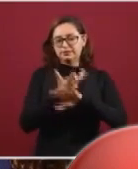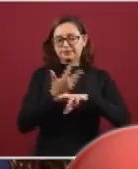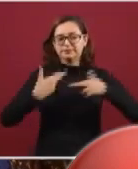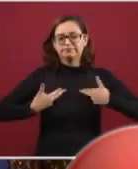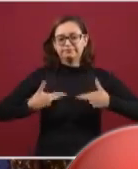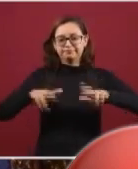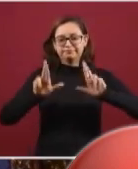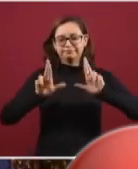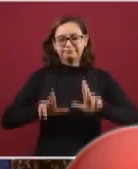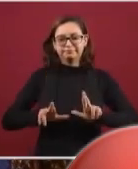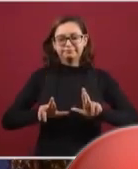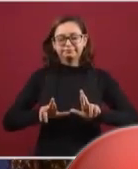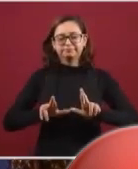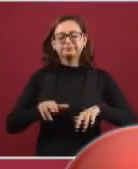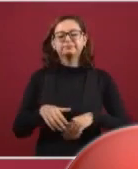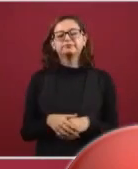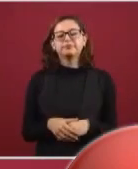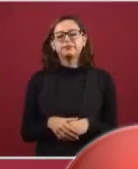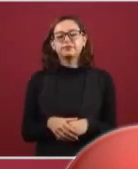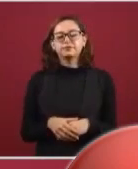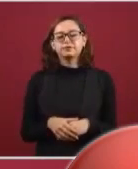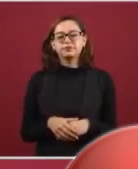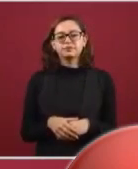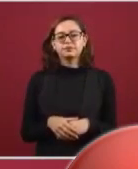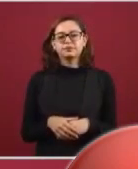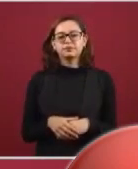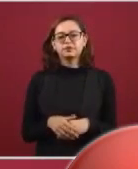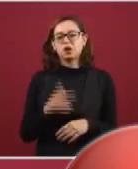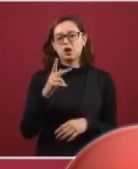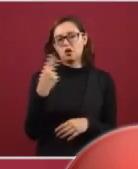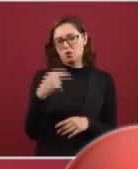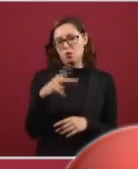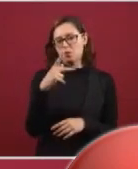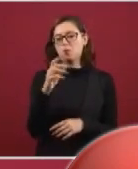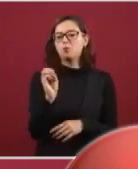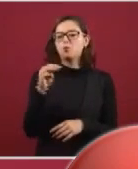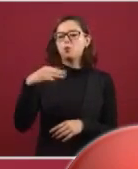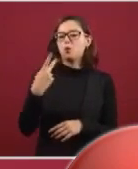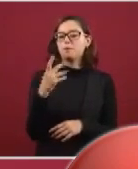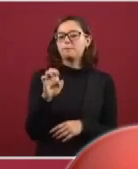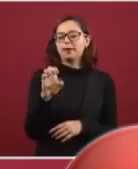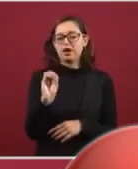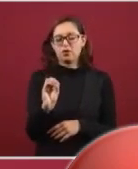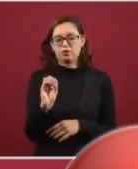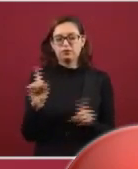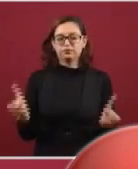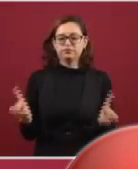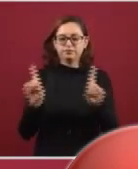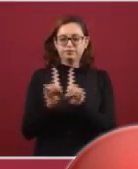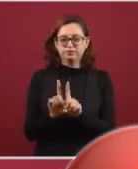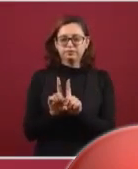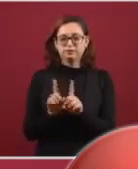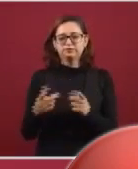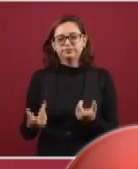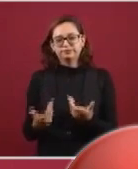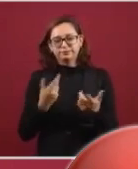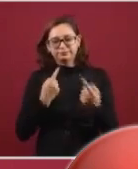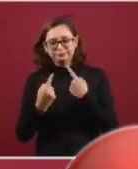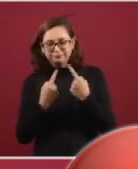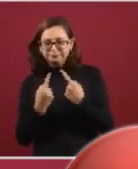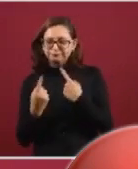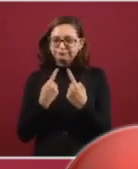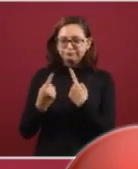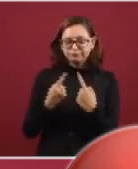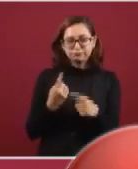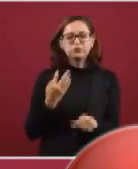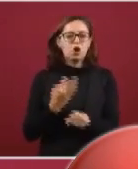gobierno estadounidense, el señor Pompeo. Va Marcelo Ebrard a